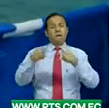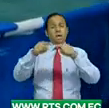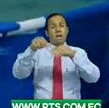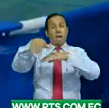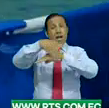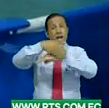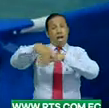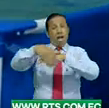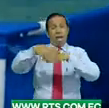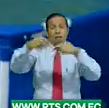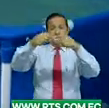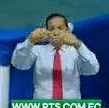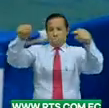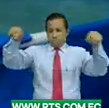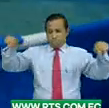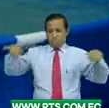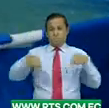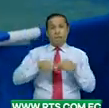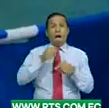las veredas.